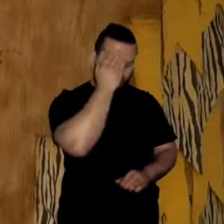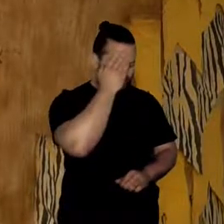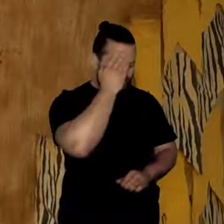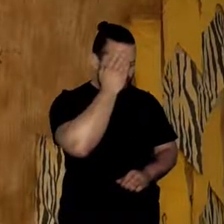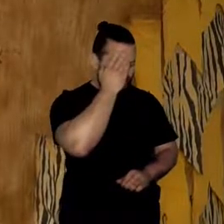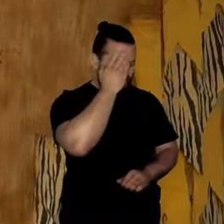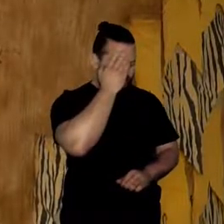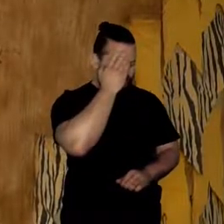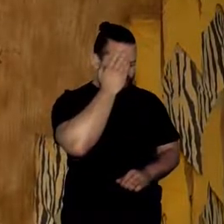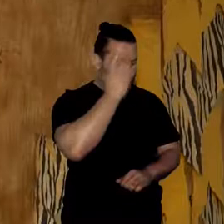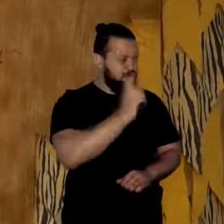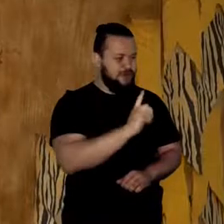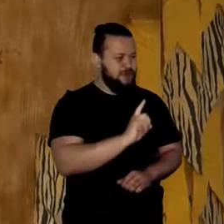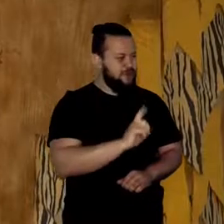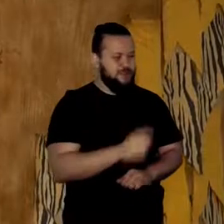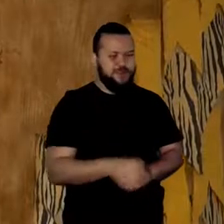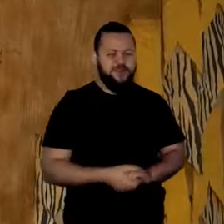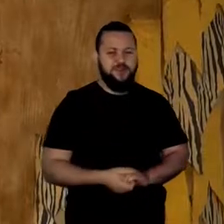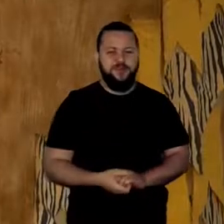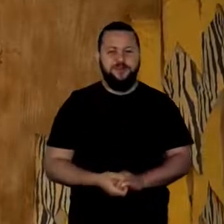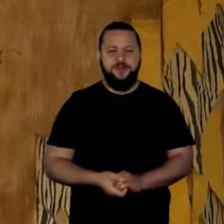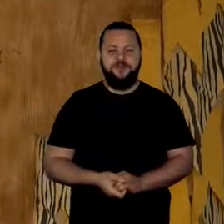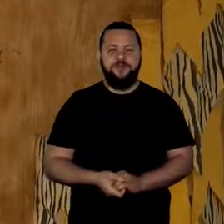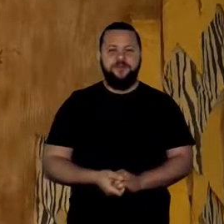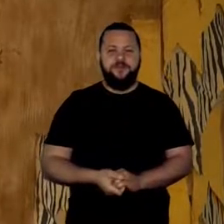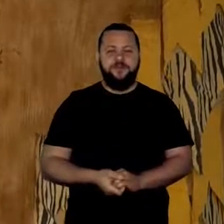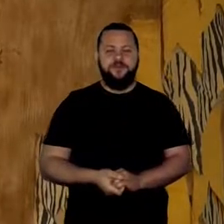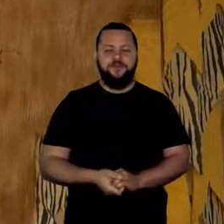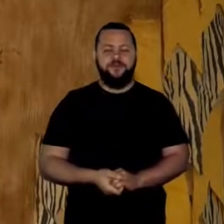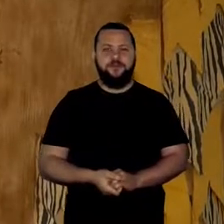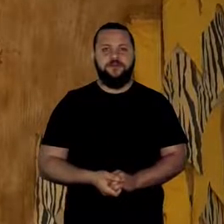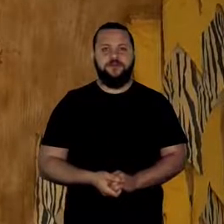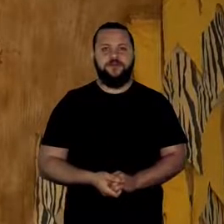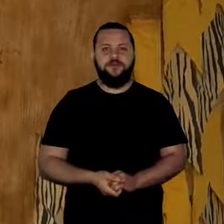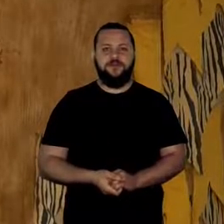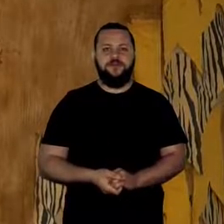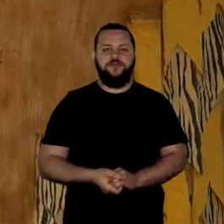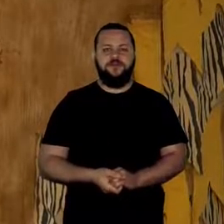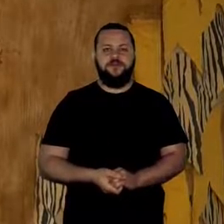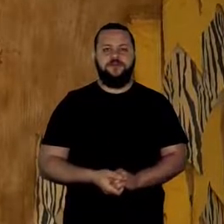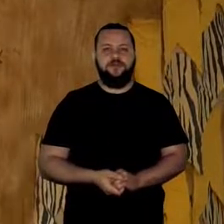Oh. Oh, si, cosa. Oh, si. Oh, no.